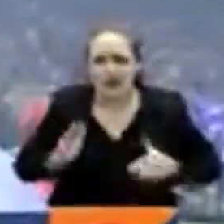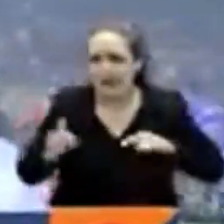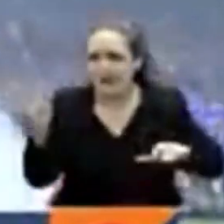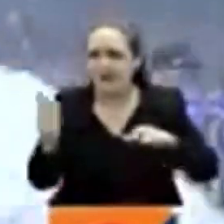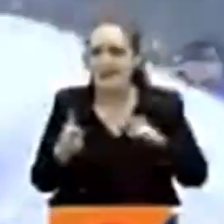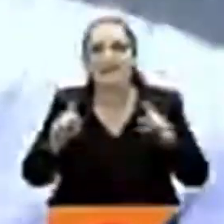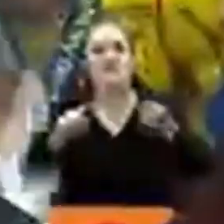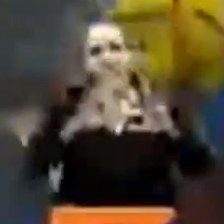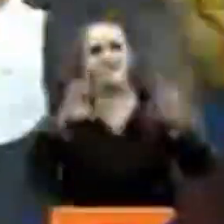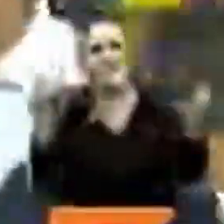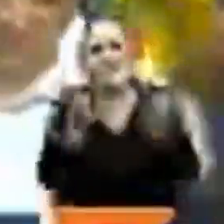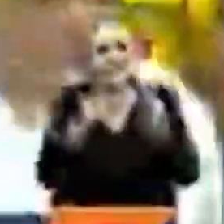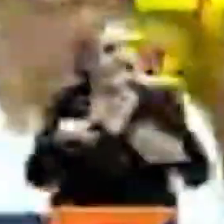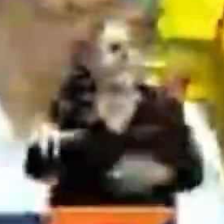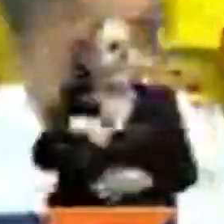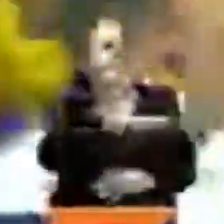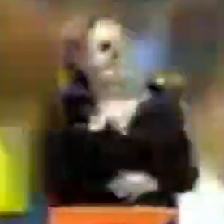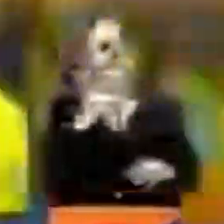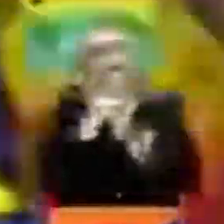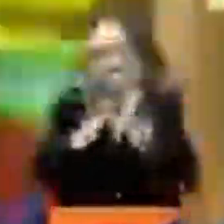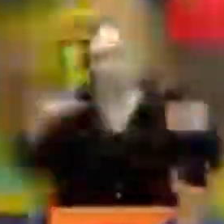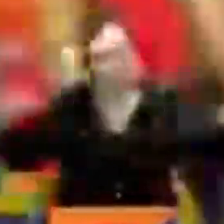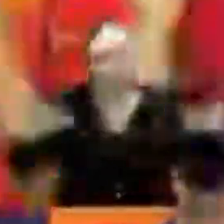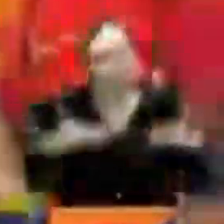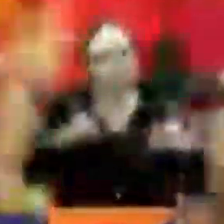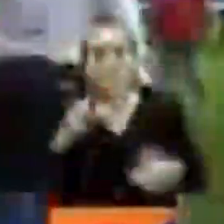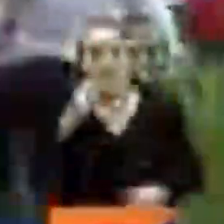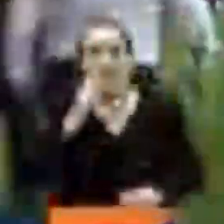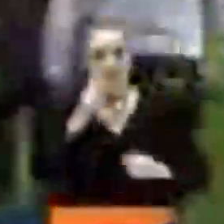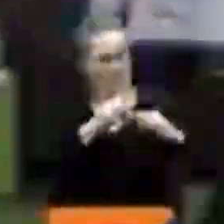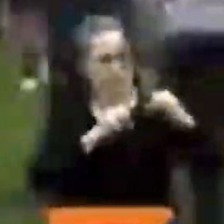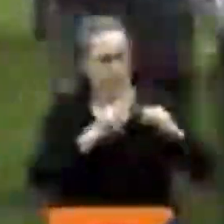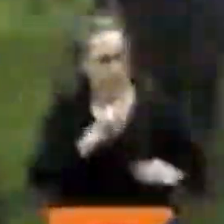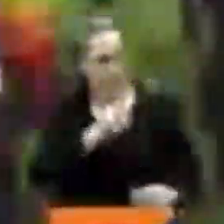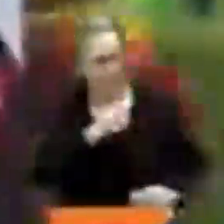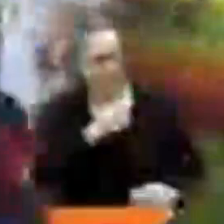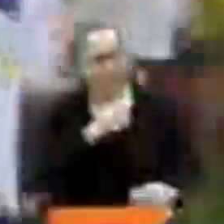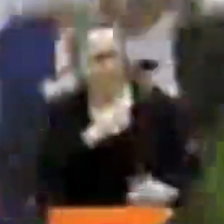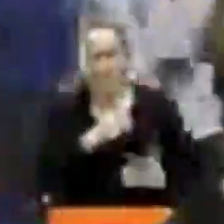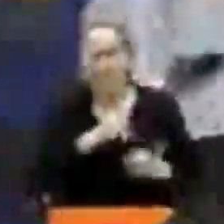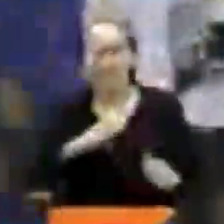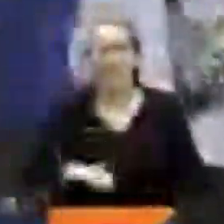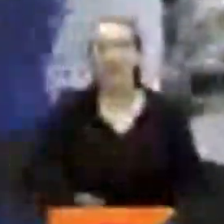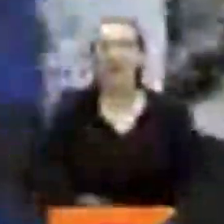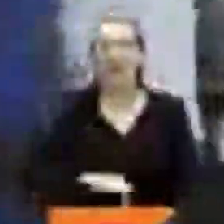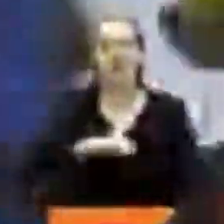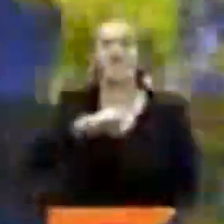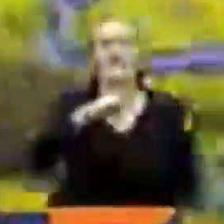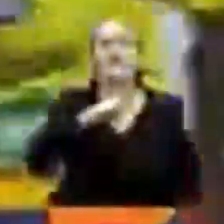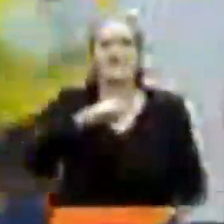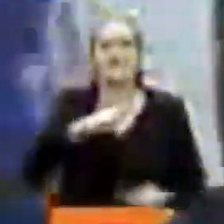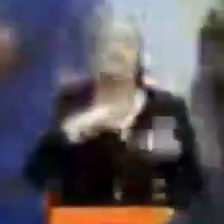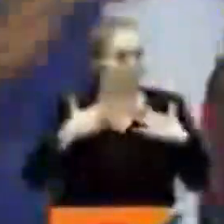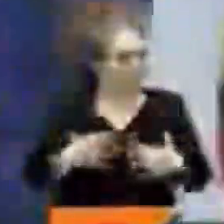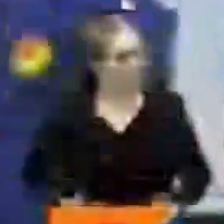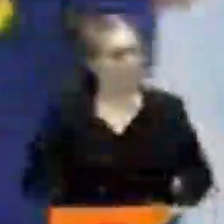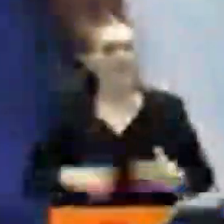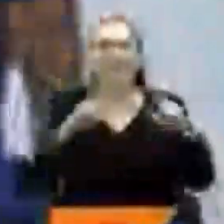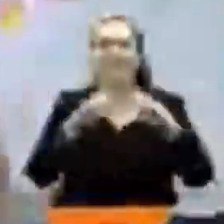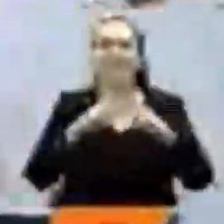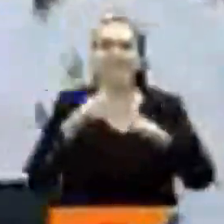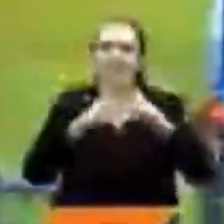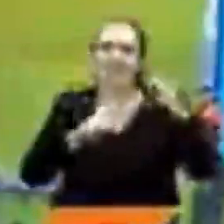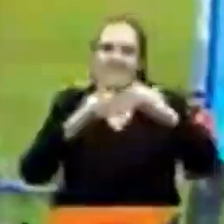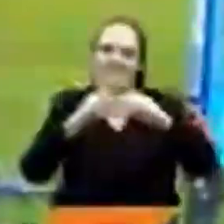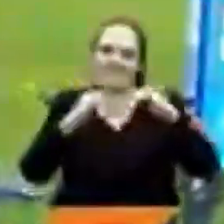familia representada aquí. La primera estrella se teje pronto para que Pereira porte con orgullo el regalo de Navidad en la edición 2023 de